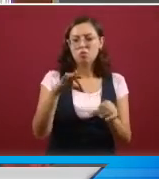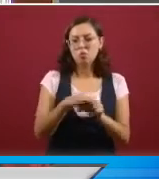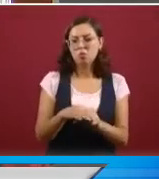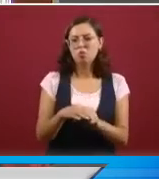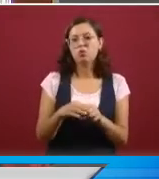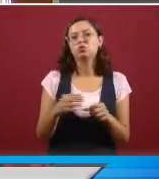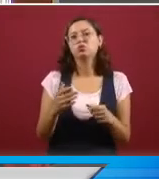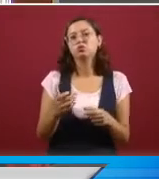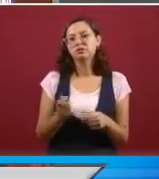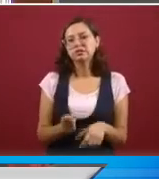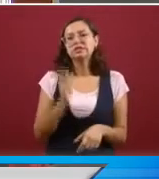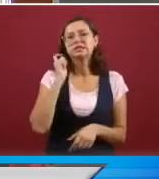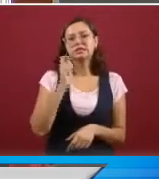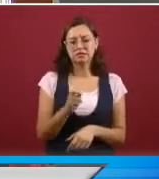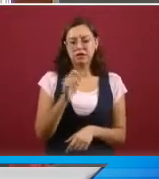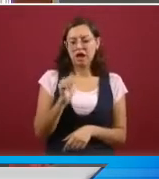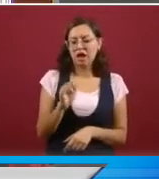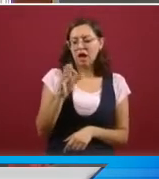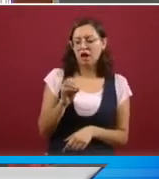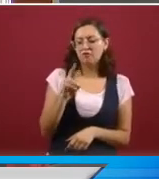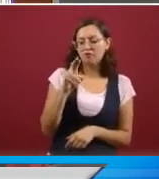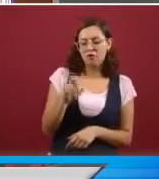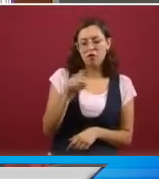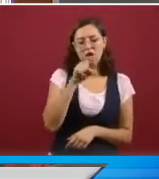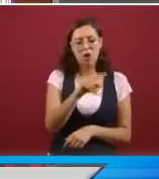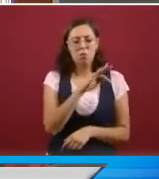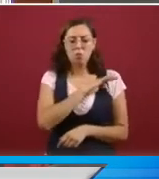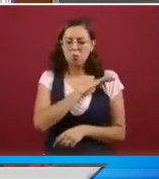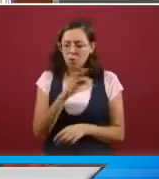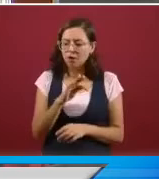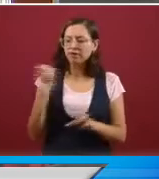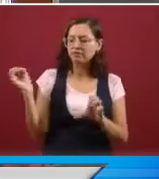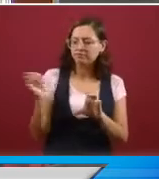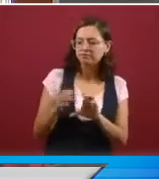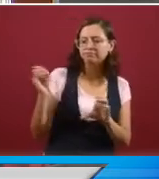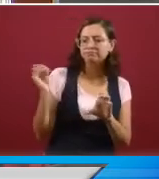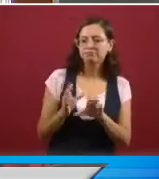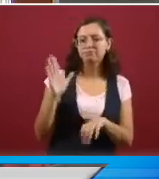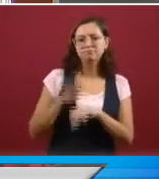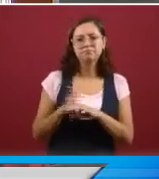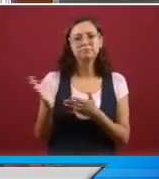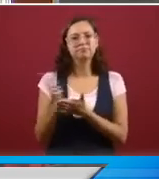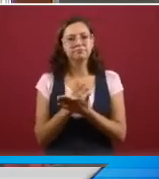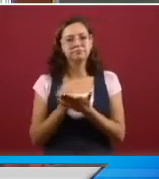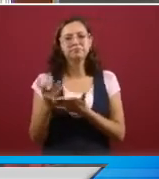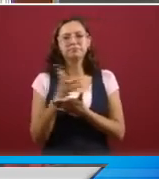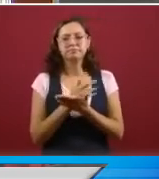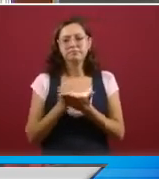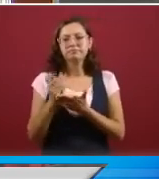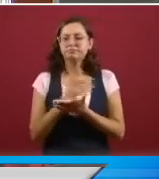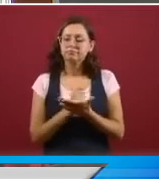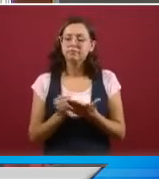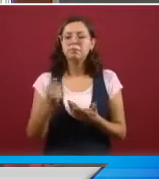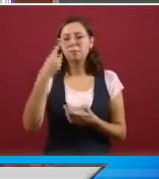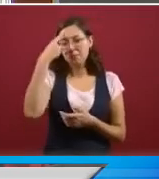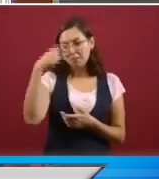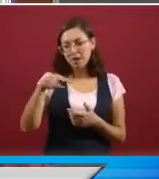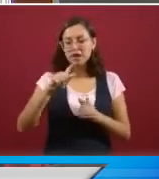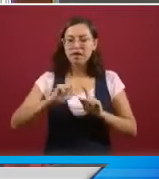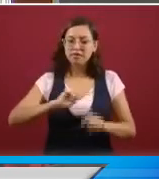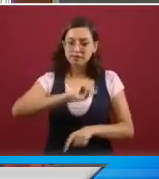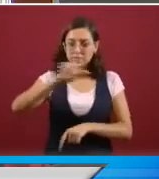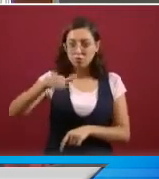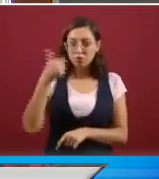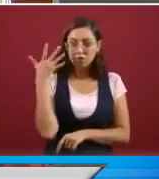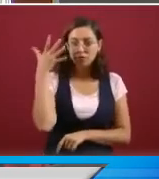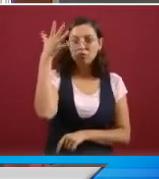pensiones fueron del 1.01%. Al inicio de esta administración se logró un acuerdo para la reducción del 0.98%.